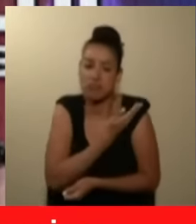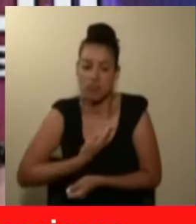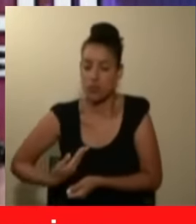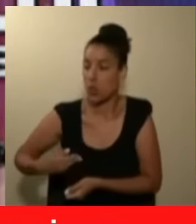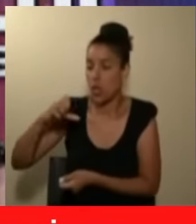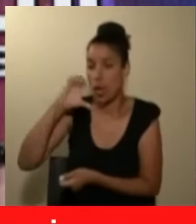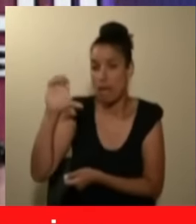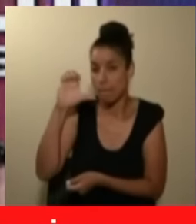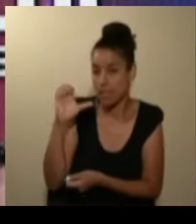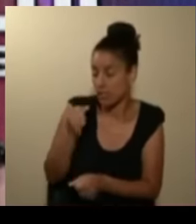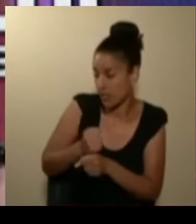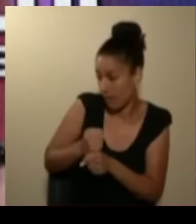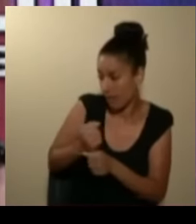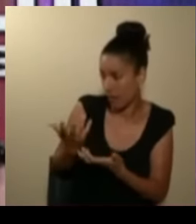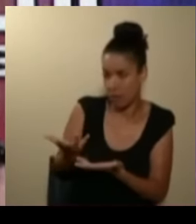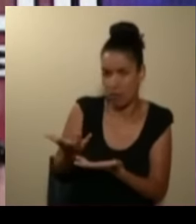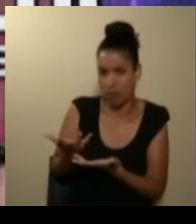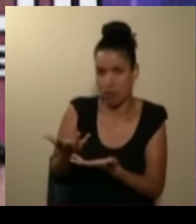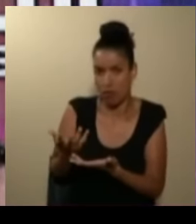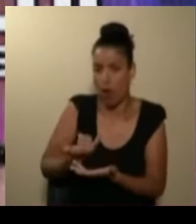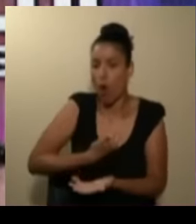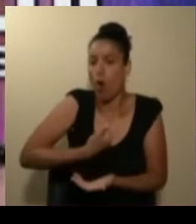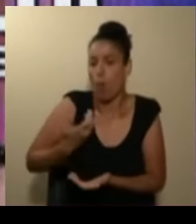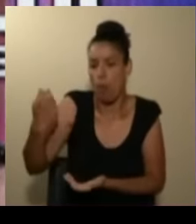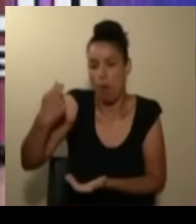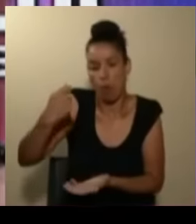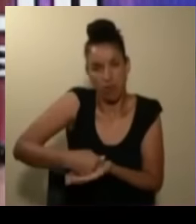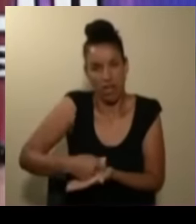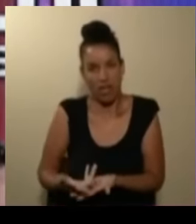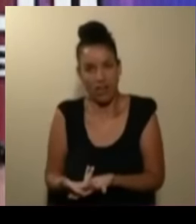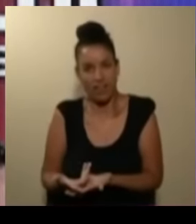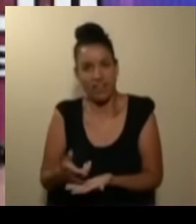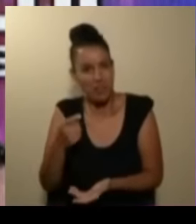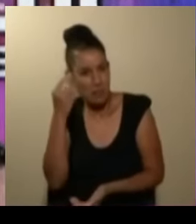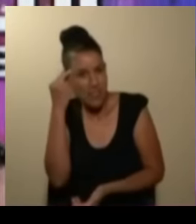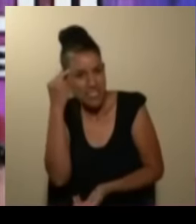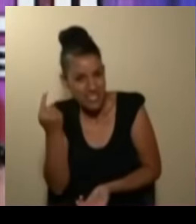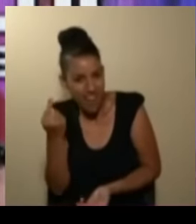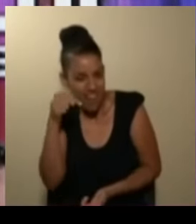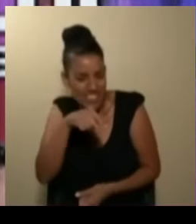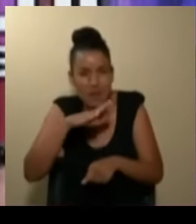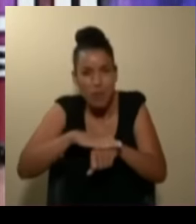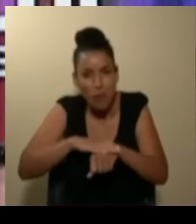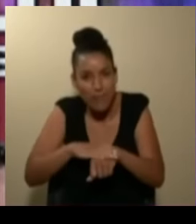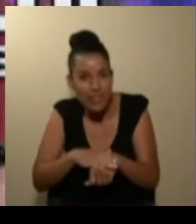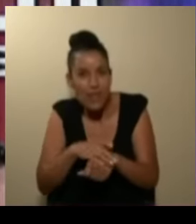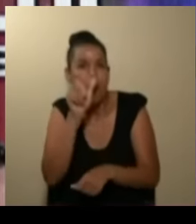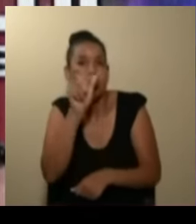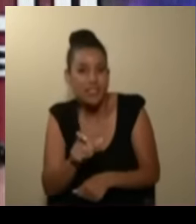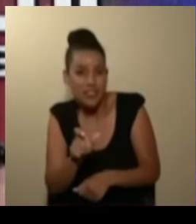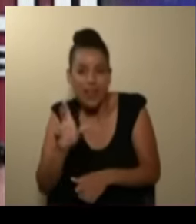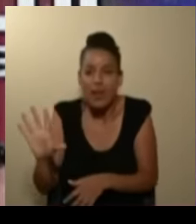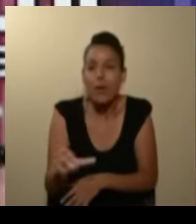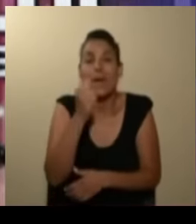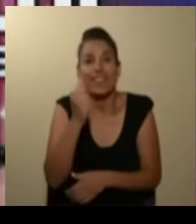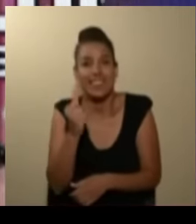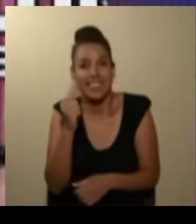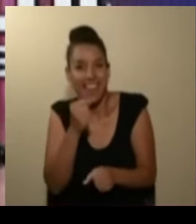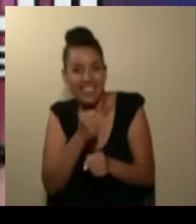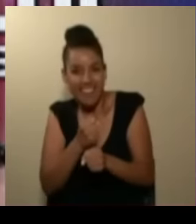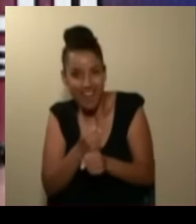¿Alguien puede pensar realmente que en ese momento en donde un trabajador, una trabajadora está consiguiendo su trabajo, tiene margen